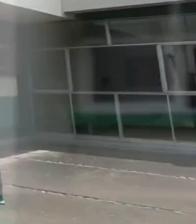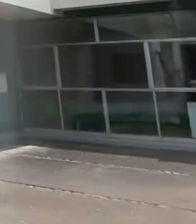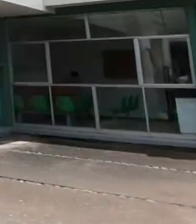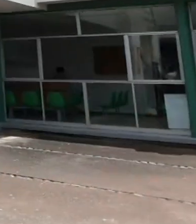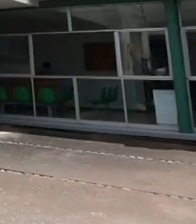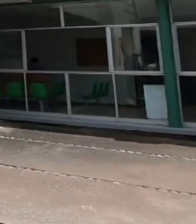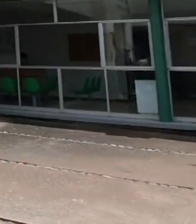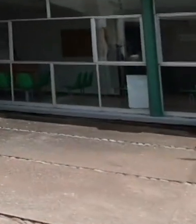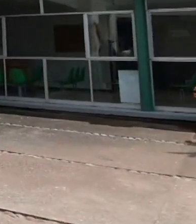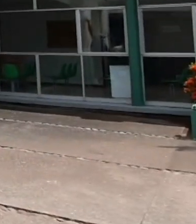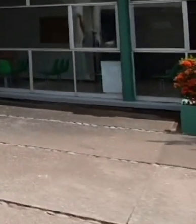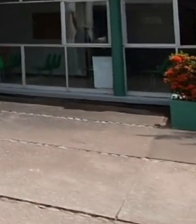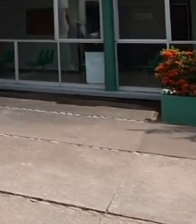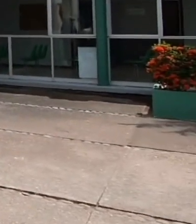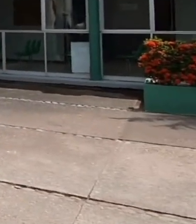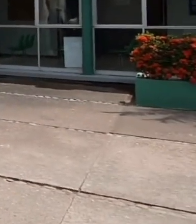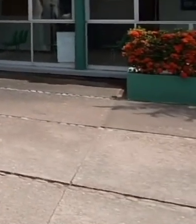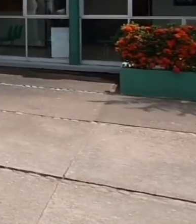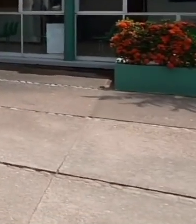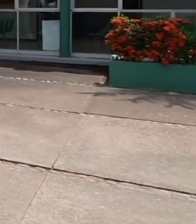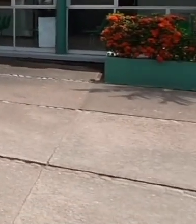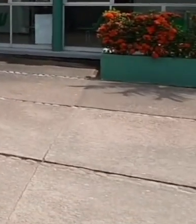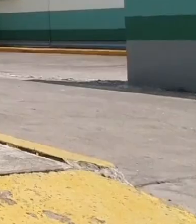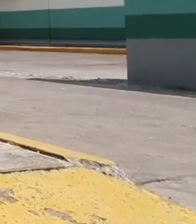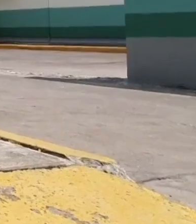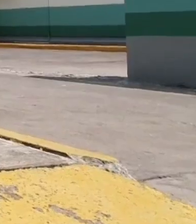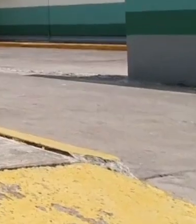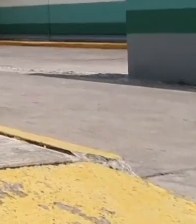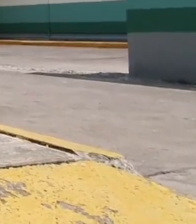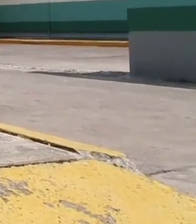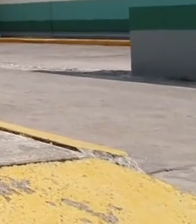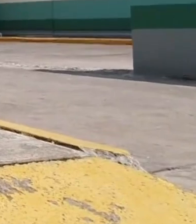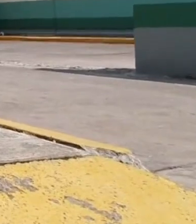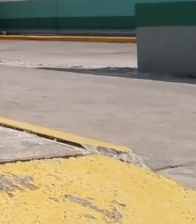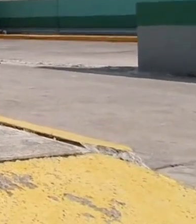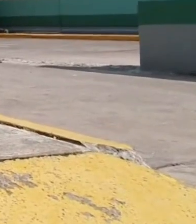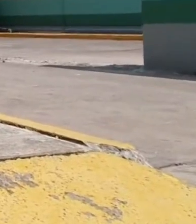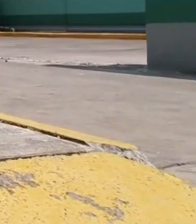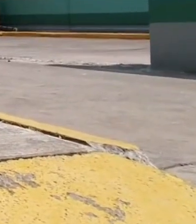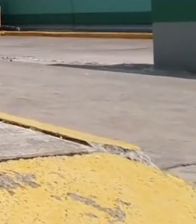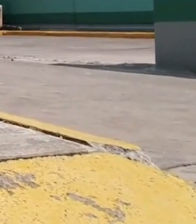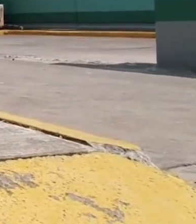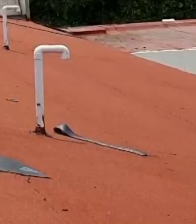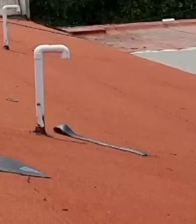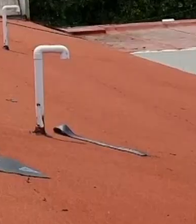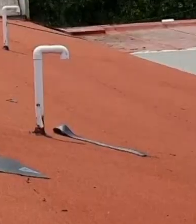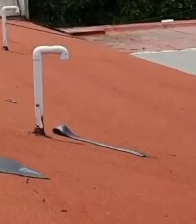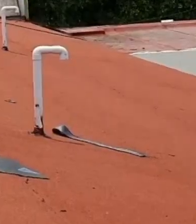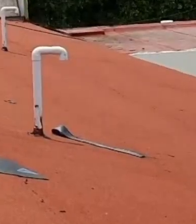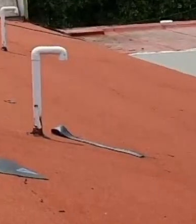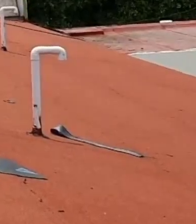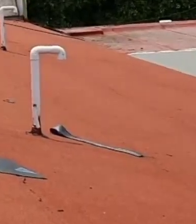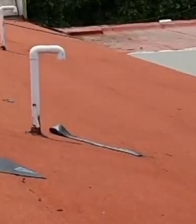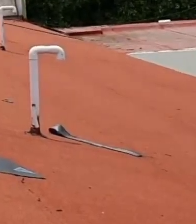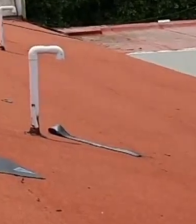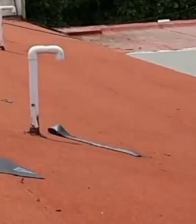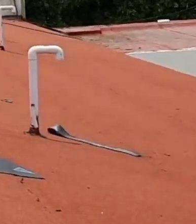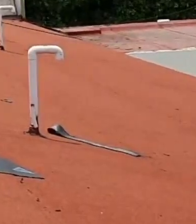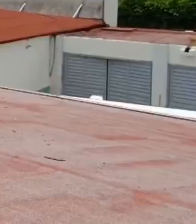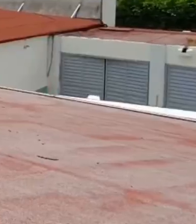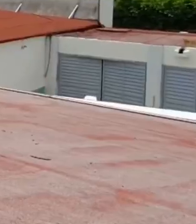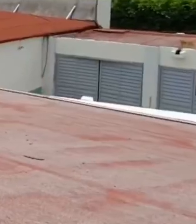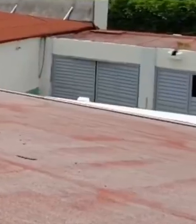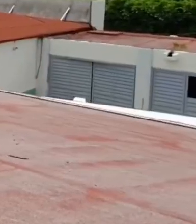limpiaron todo el hospital, lo pintaron. Están arreglándole y pues ya se ve bonita. A lo que yo veo que